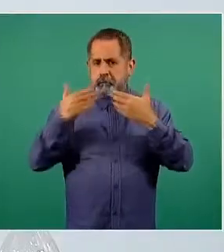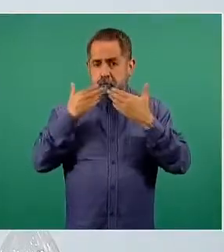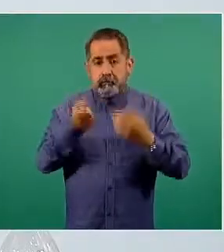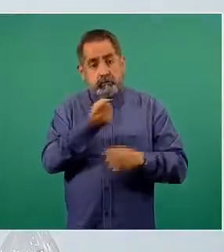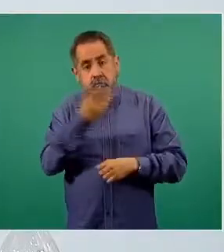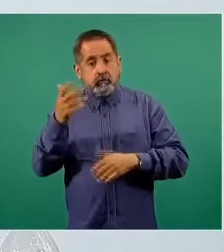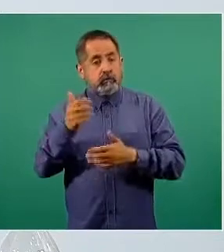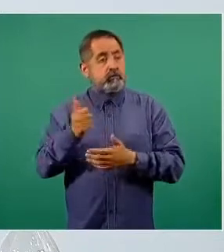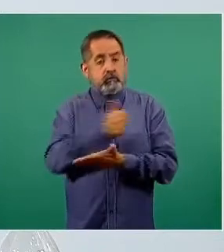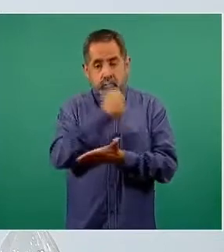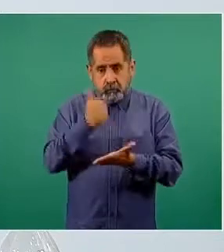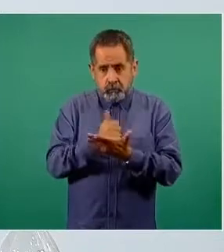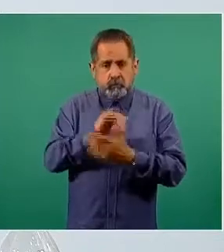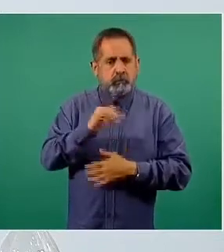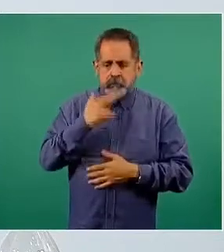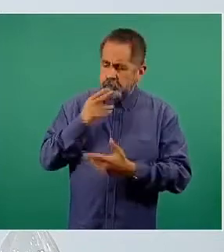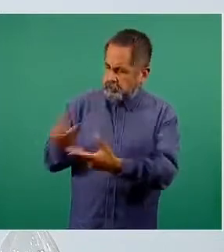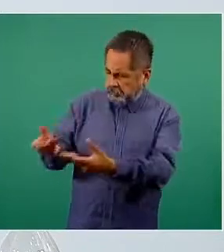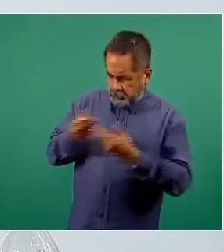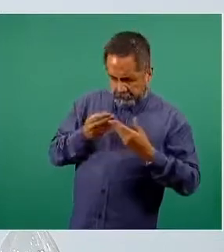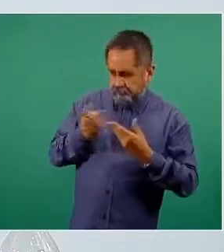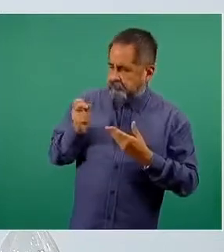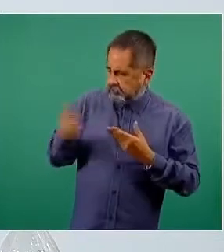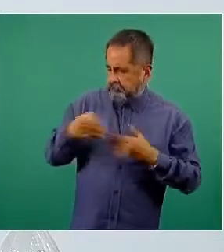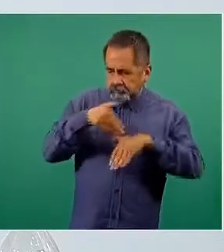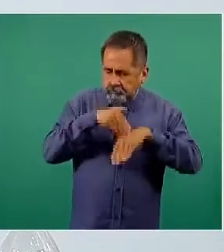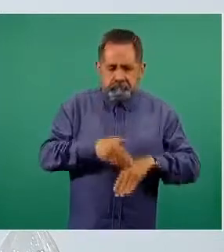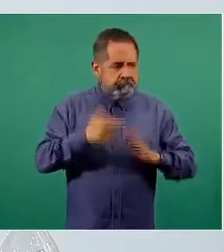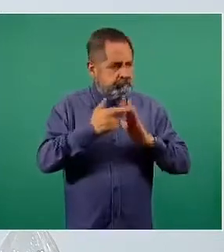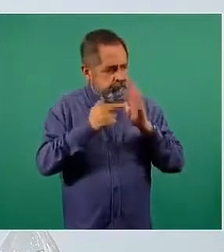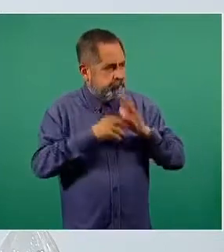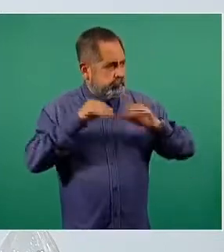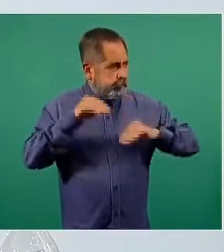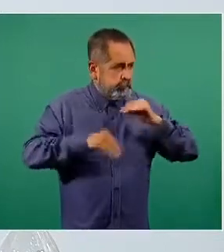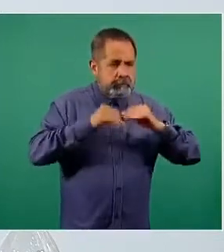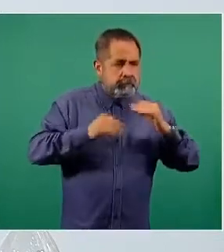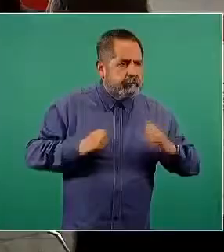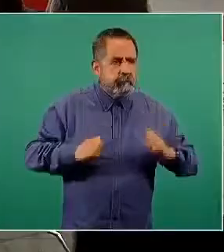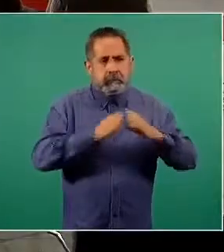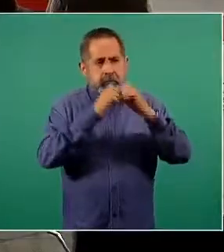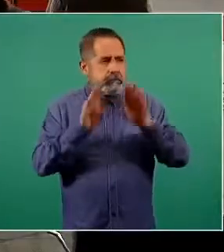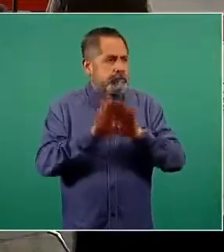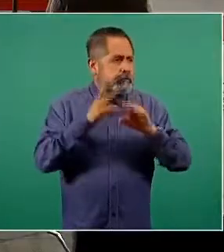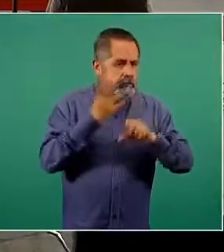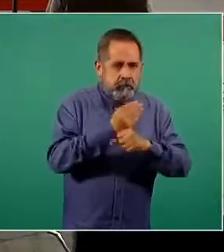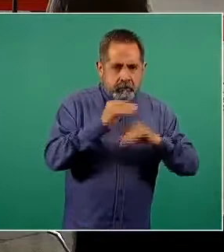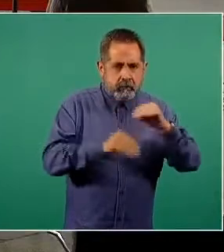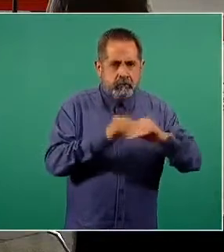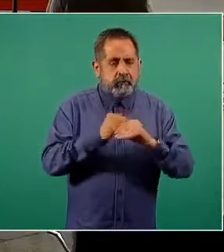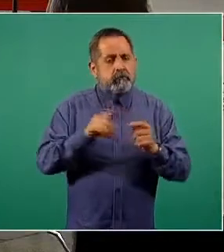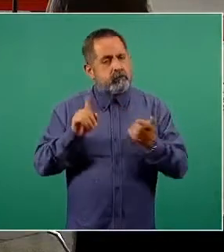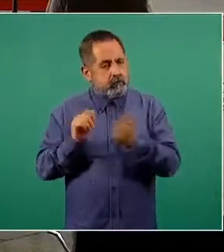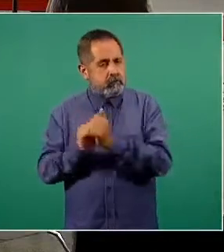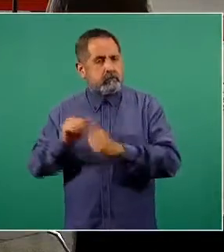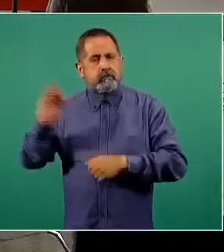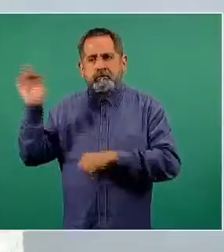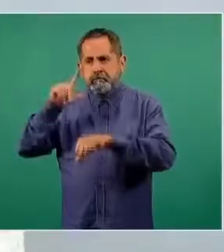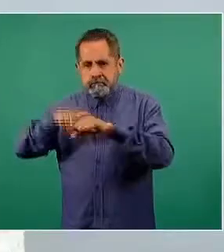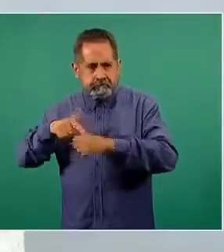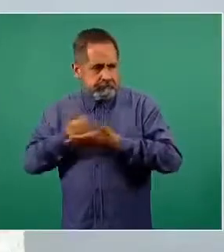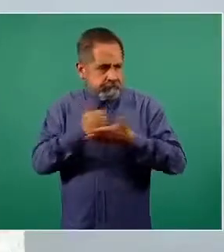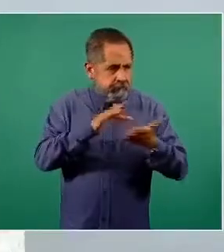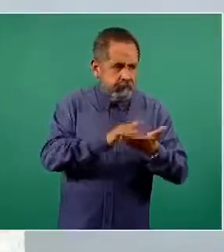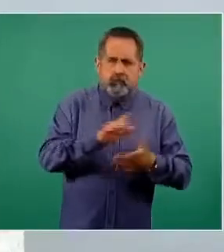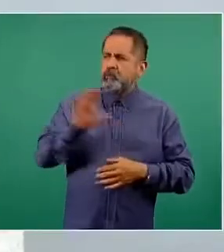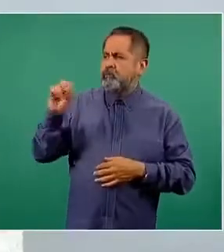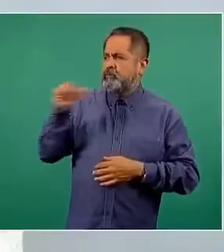ciudades que están utilizando estos lineamientos, implementando infraestructura emergente, unos con apoyo de la Federación, otros sin apoyo